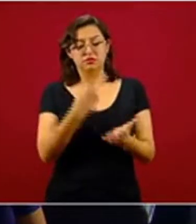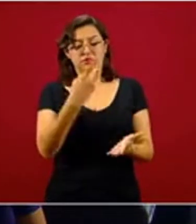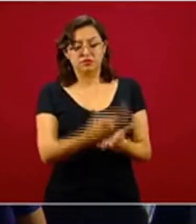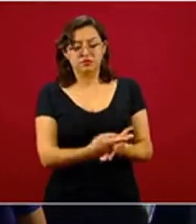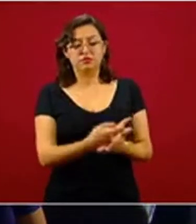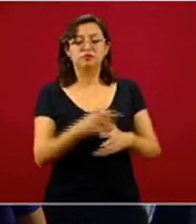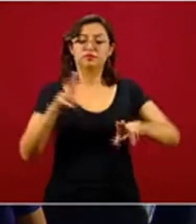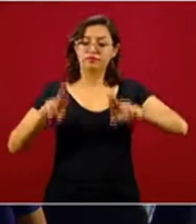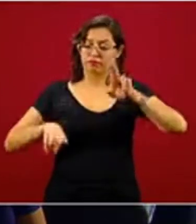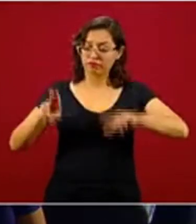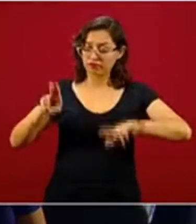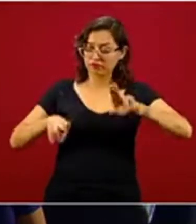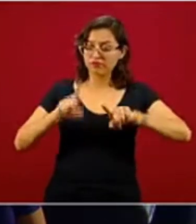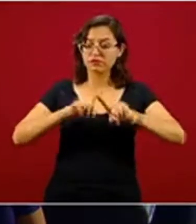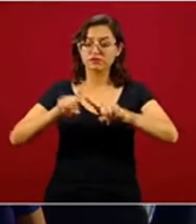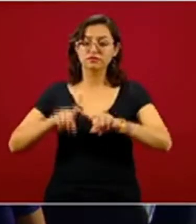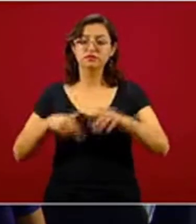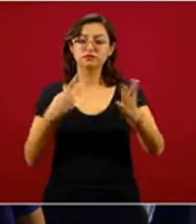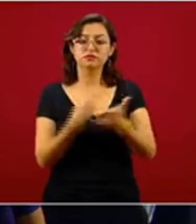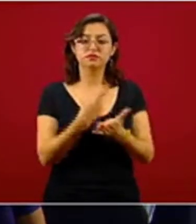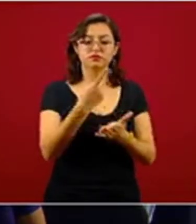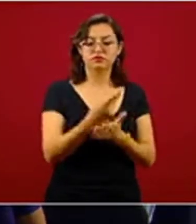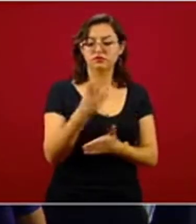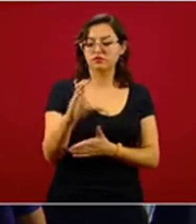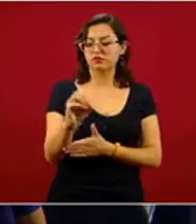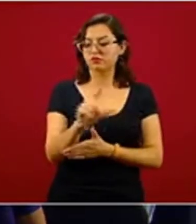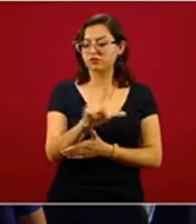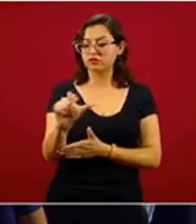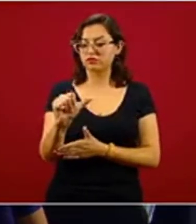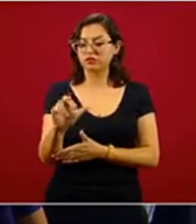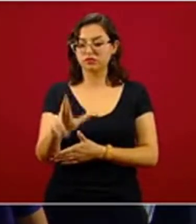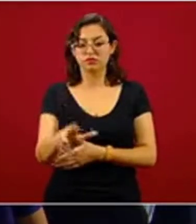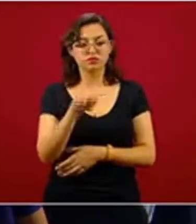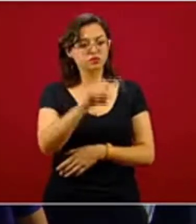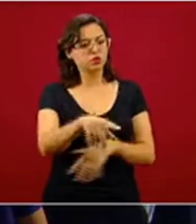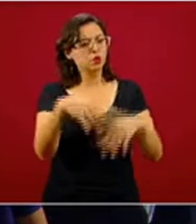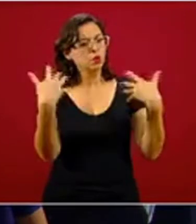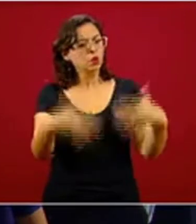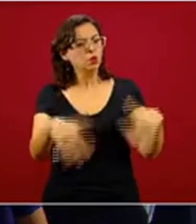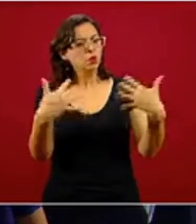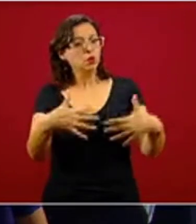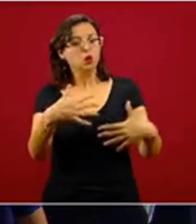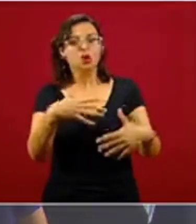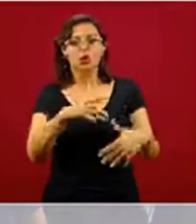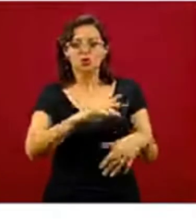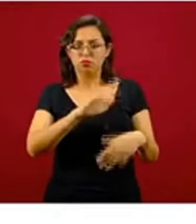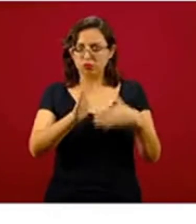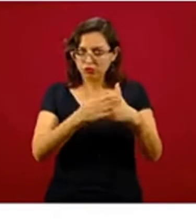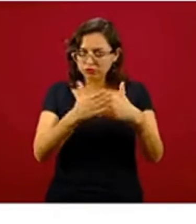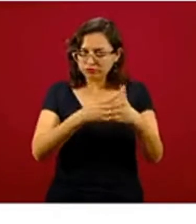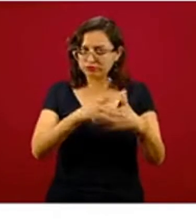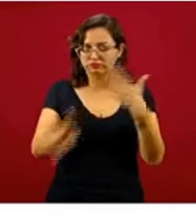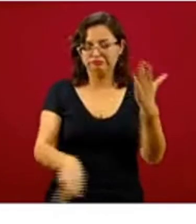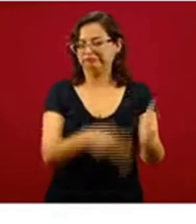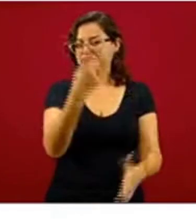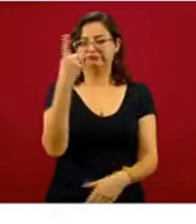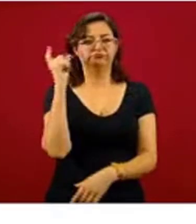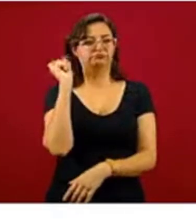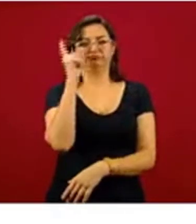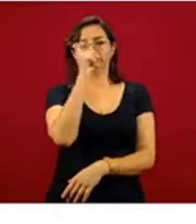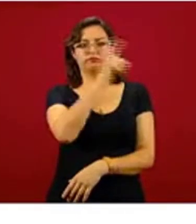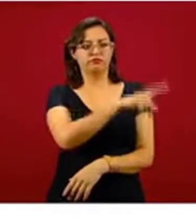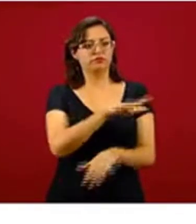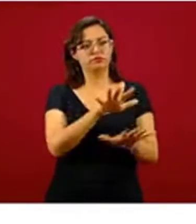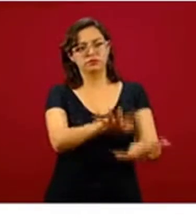primero es el de grado de collar, por actos heroicos de difícil repetición, si quien los lleva a cabo ha observado una conducta